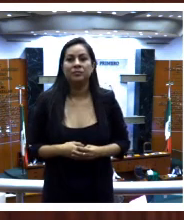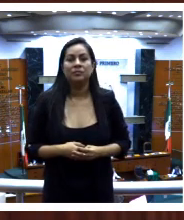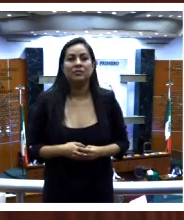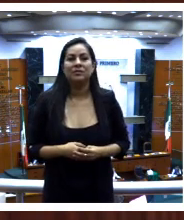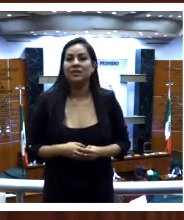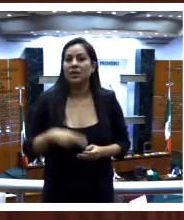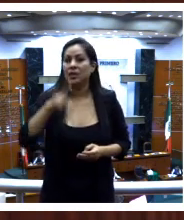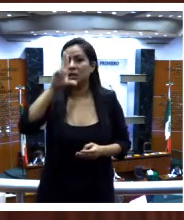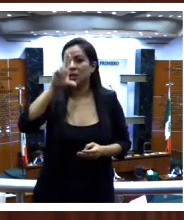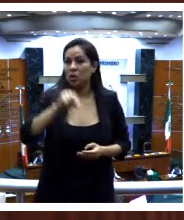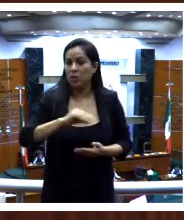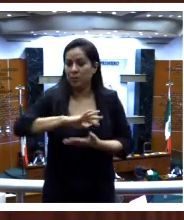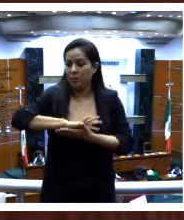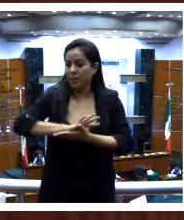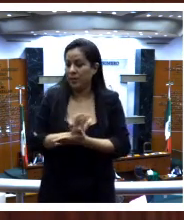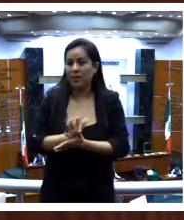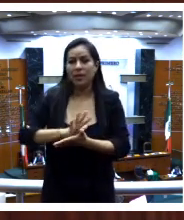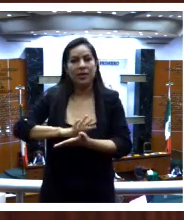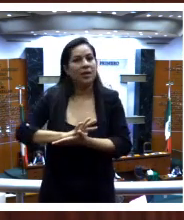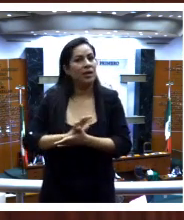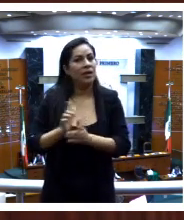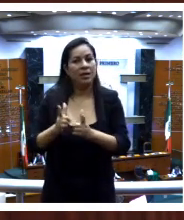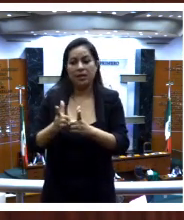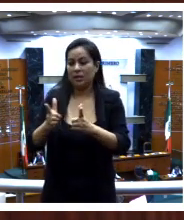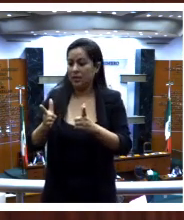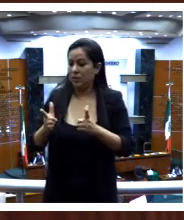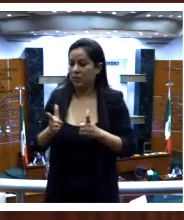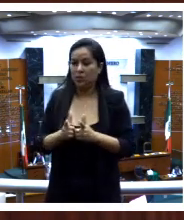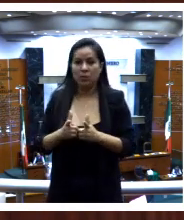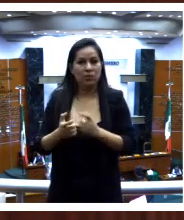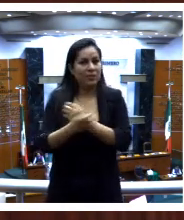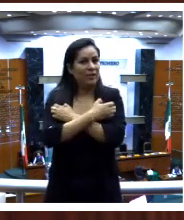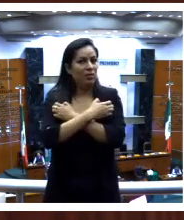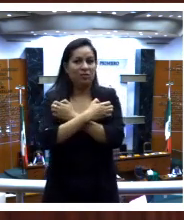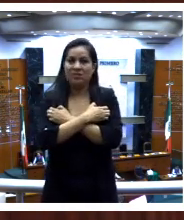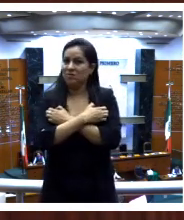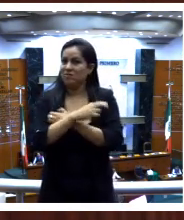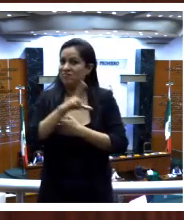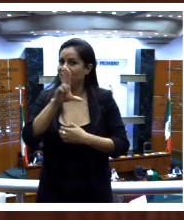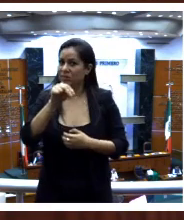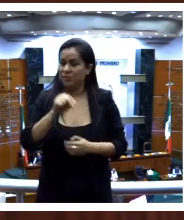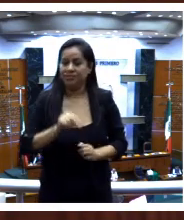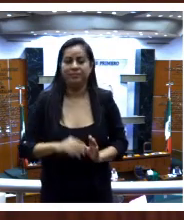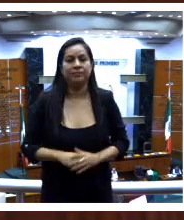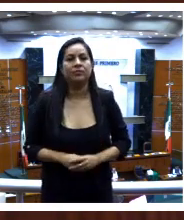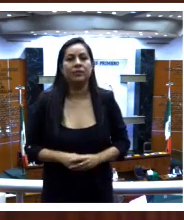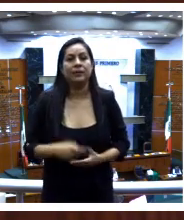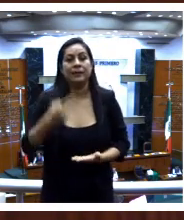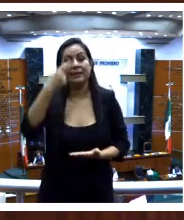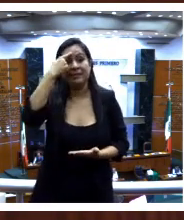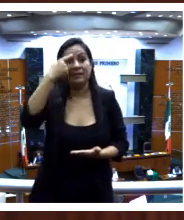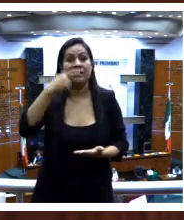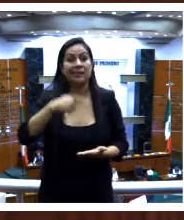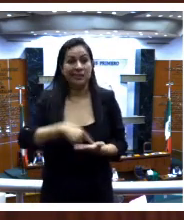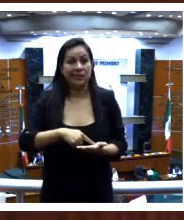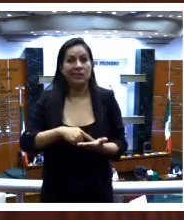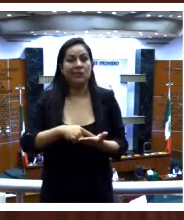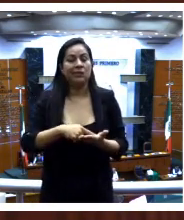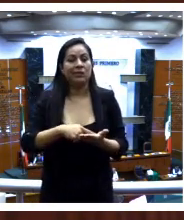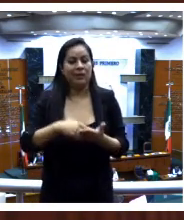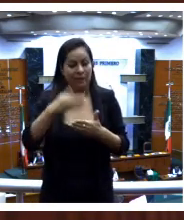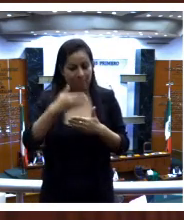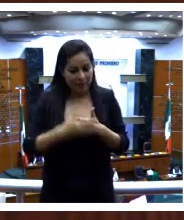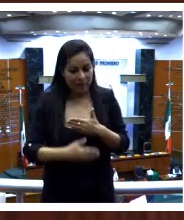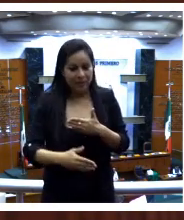haya discriminación en el sector educativo. Y bueno, creo que a partir de